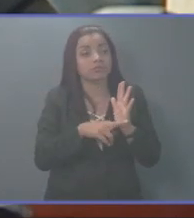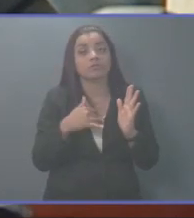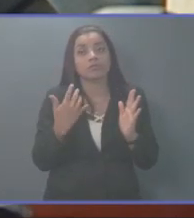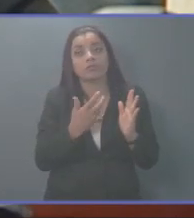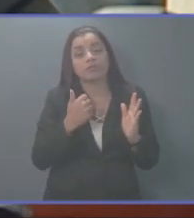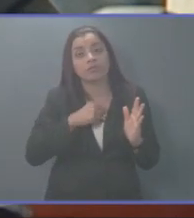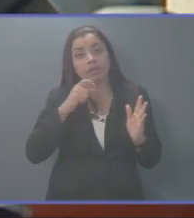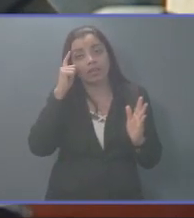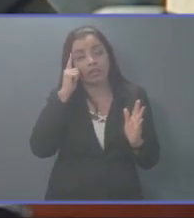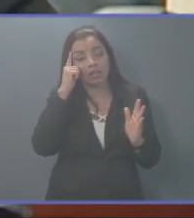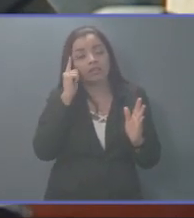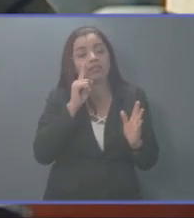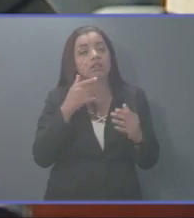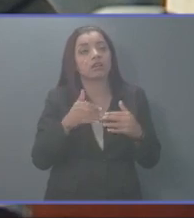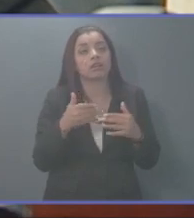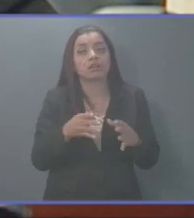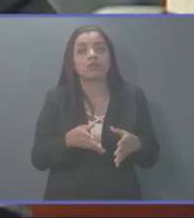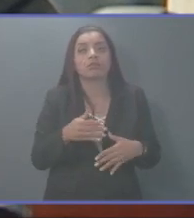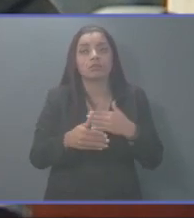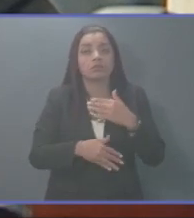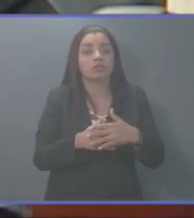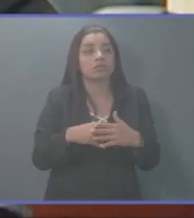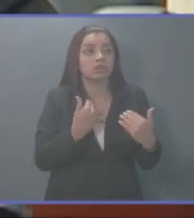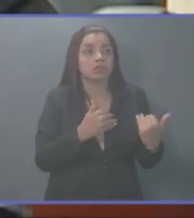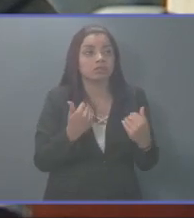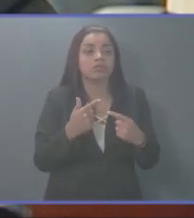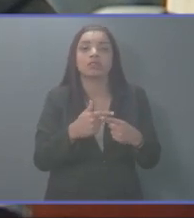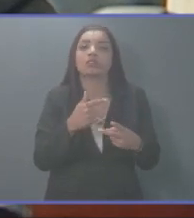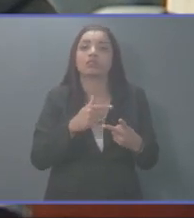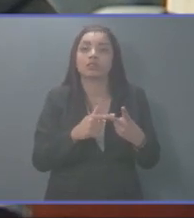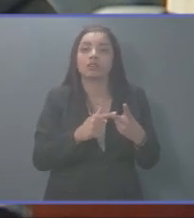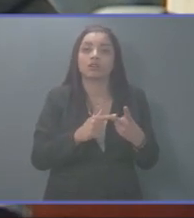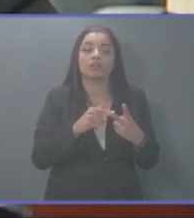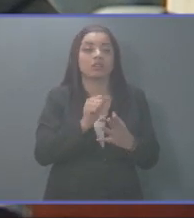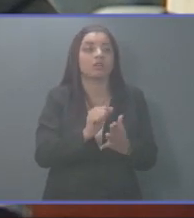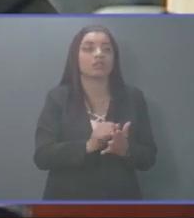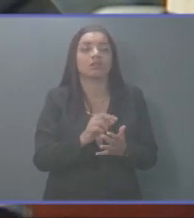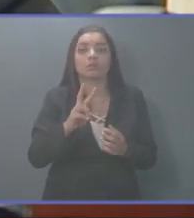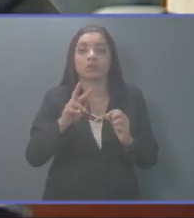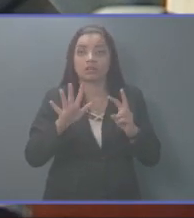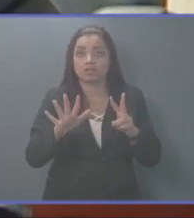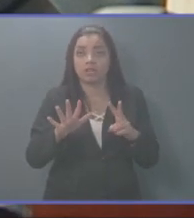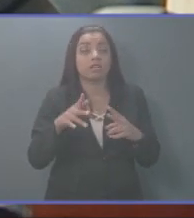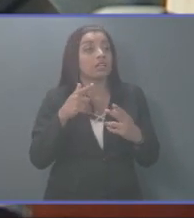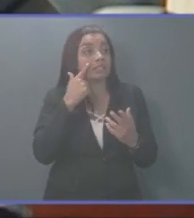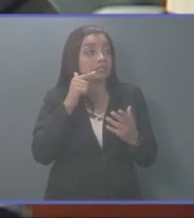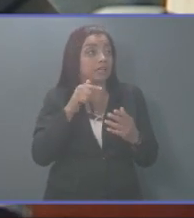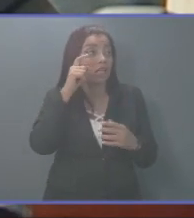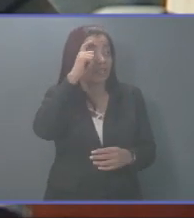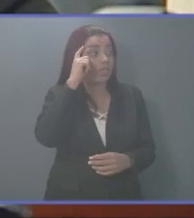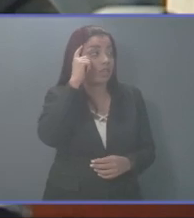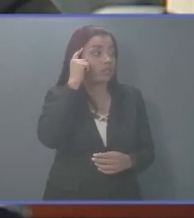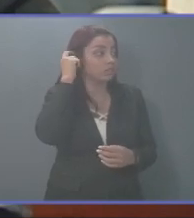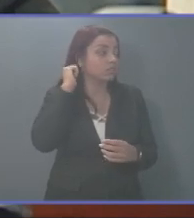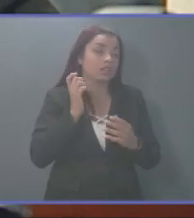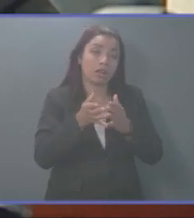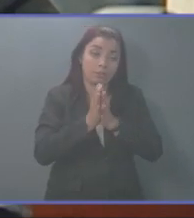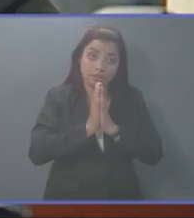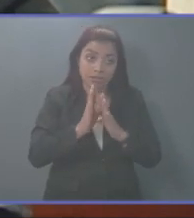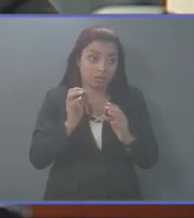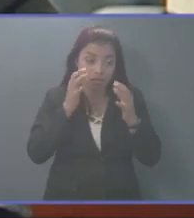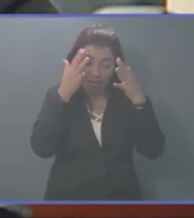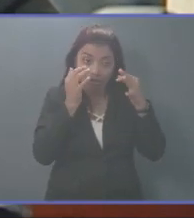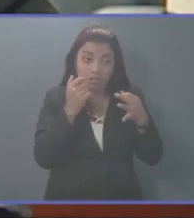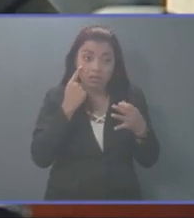su ingreso a las medidas ordinarias y extraordinarias. Medidas de protección extraordinaria, artículo 27. Si a partir del análisis de la solicitud se determina